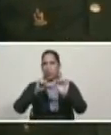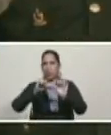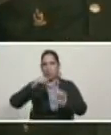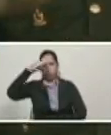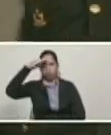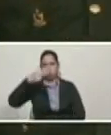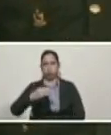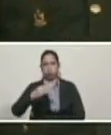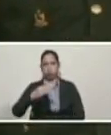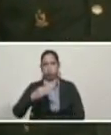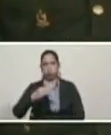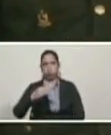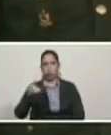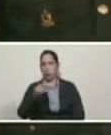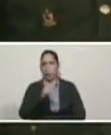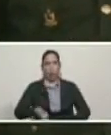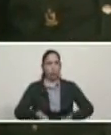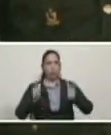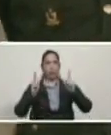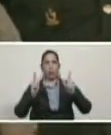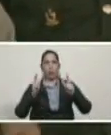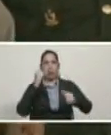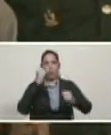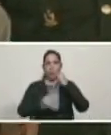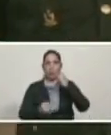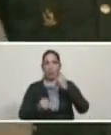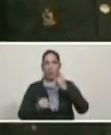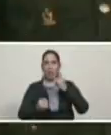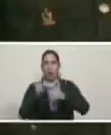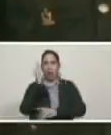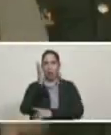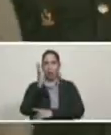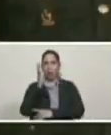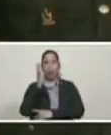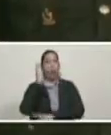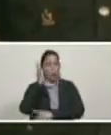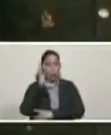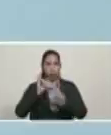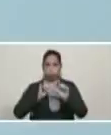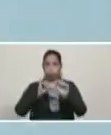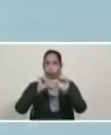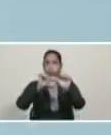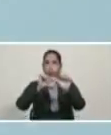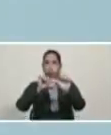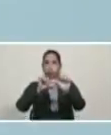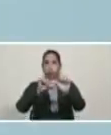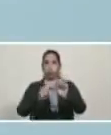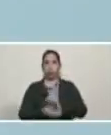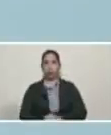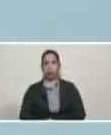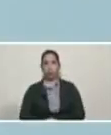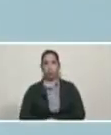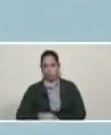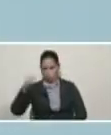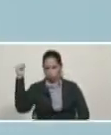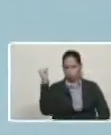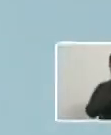está autorizado a terminar el acto continuará. Adelante. Entendido, mi comandante en